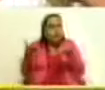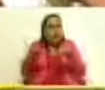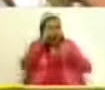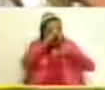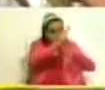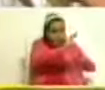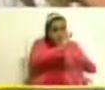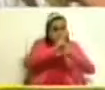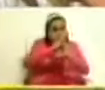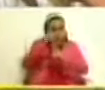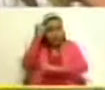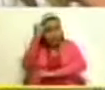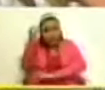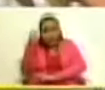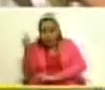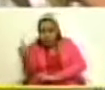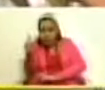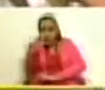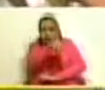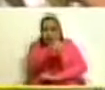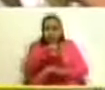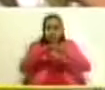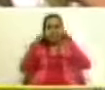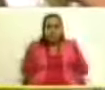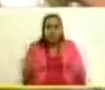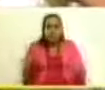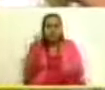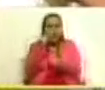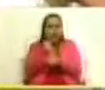respetuosa. En estas mesas de trabajo